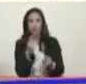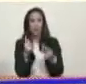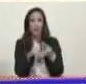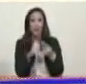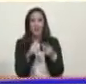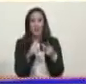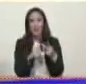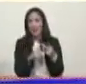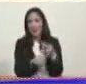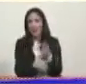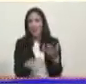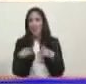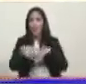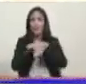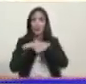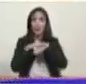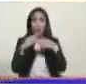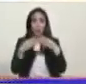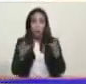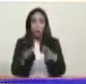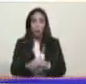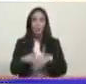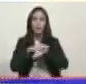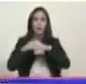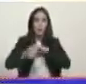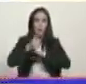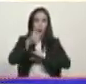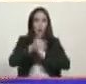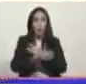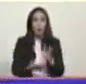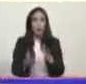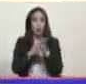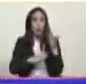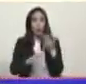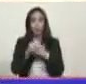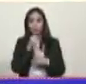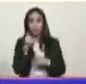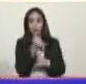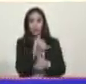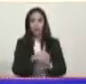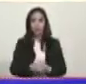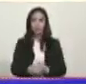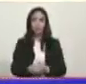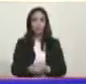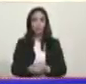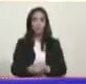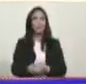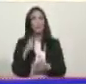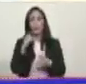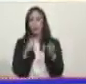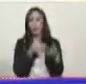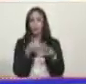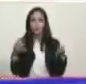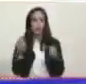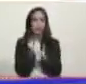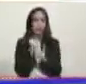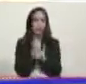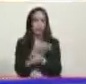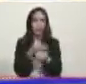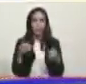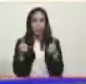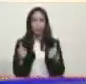la articulación con el Ministerio Público para devolución inmediata de las unidades. Muy bien. Estamos bien articulados, mi comandante.